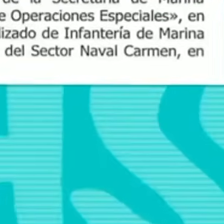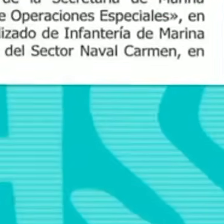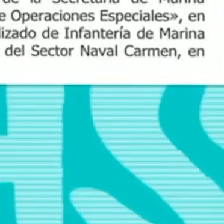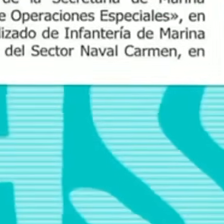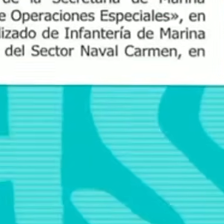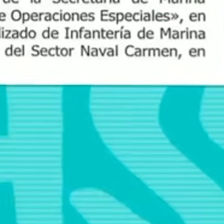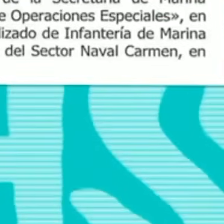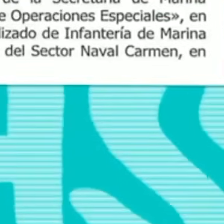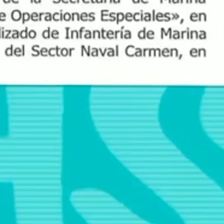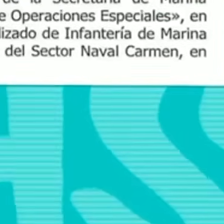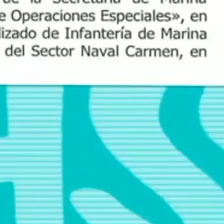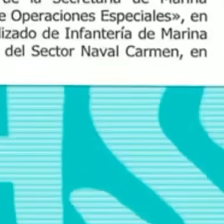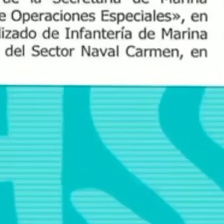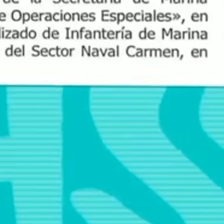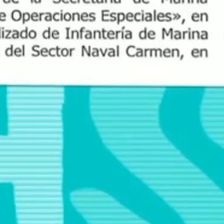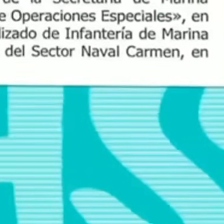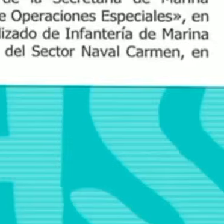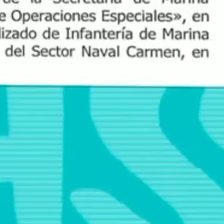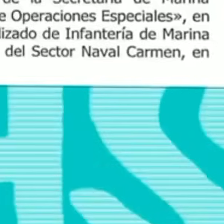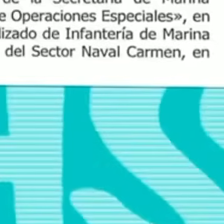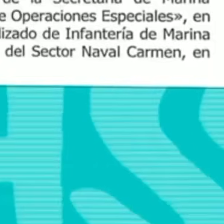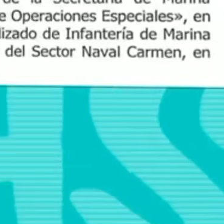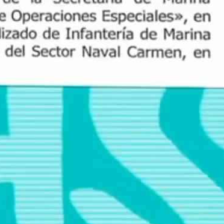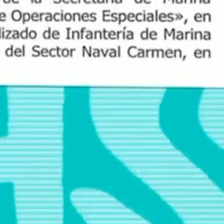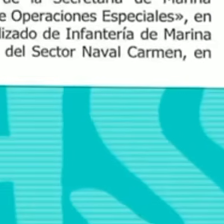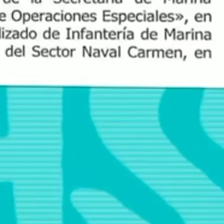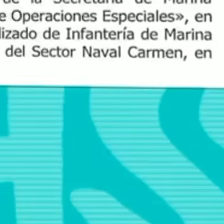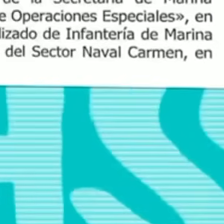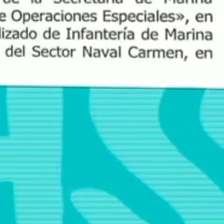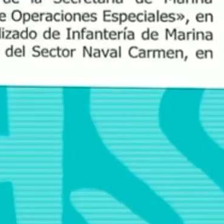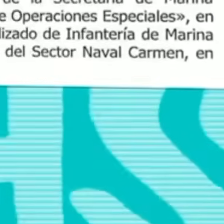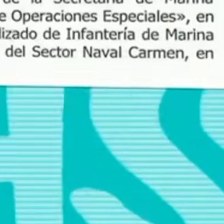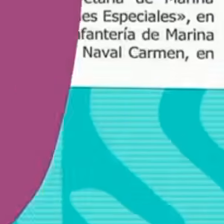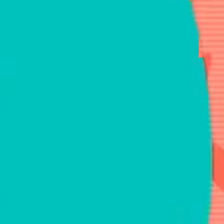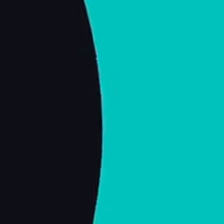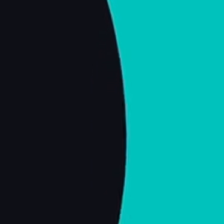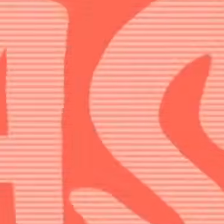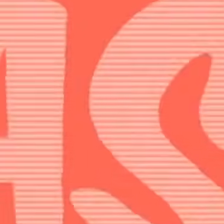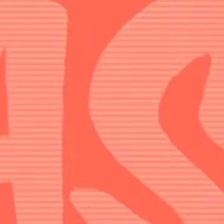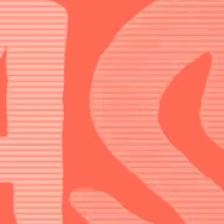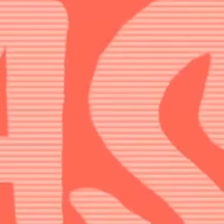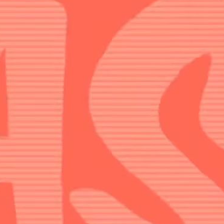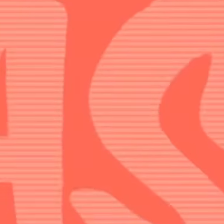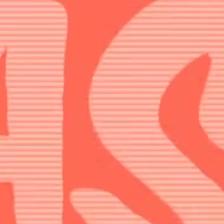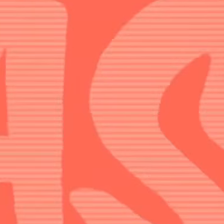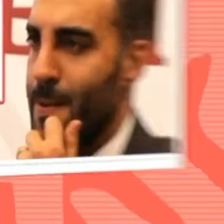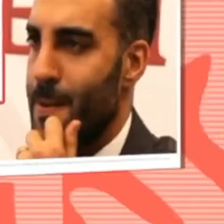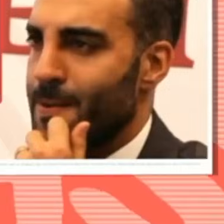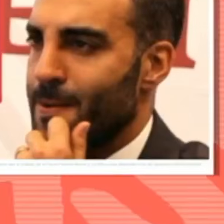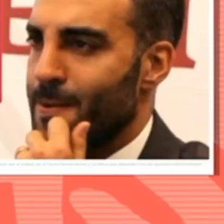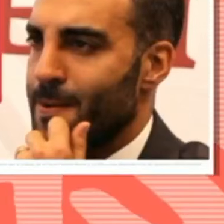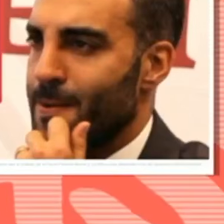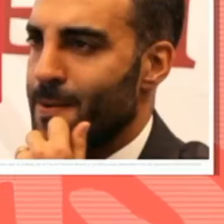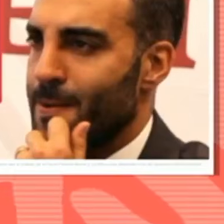estrictamente limitada a tareas de adiestramiento y capacitación técnica. No permite operaciones de combate. C. Agentes extranjeros